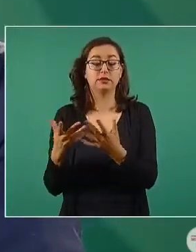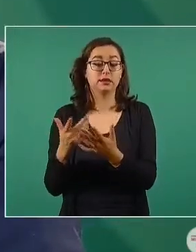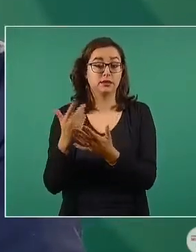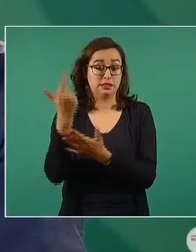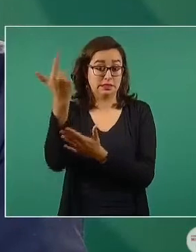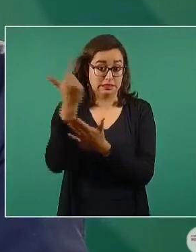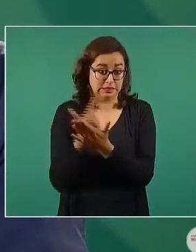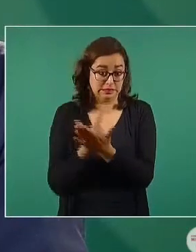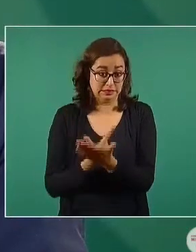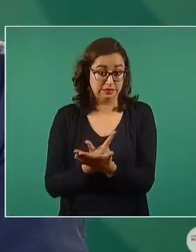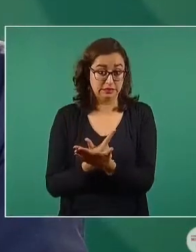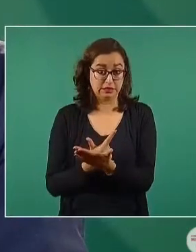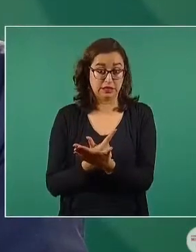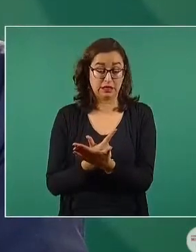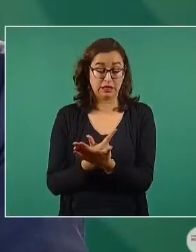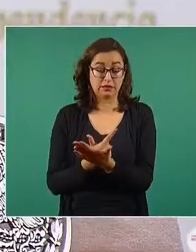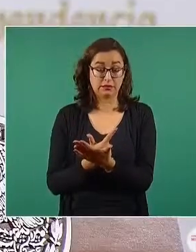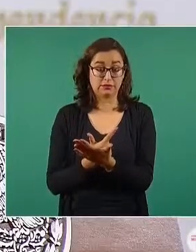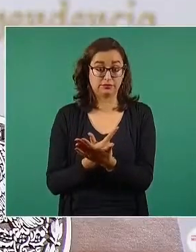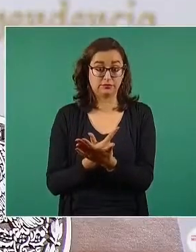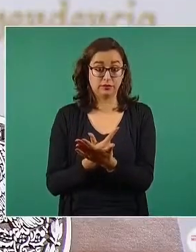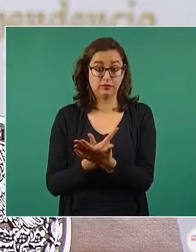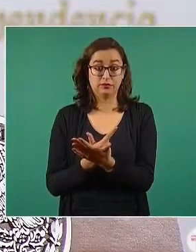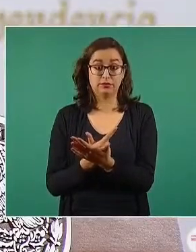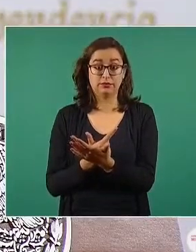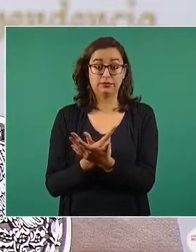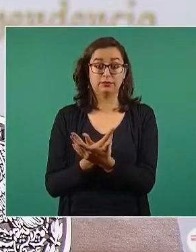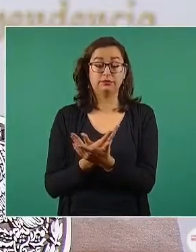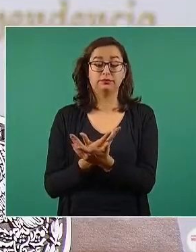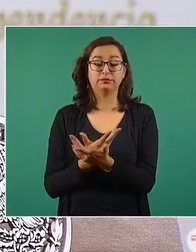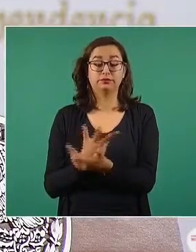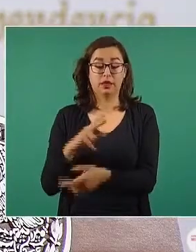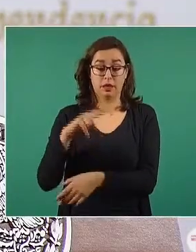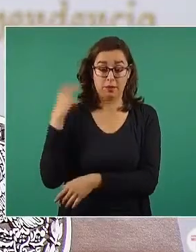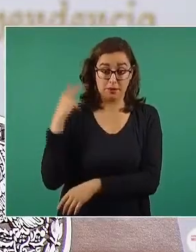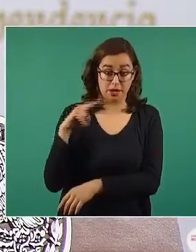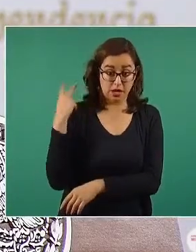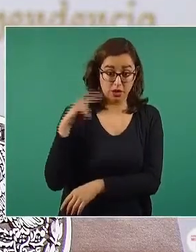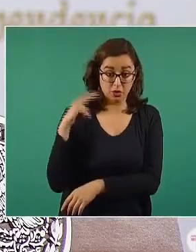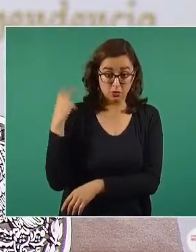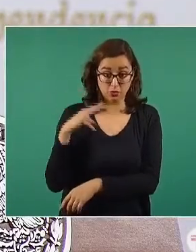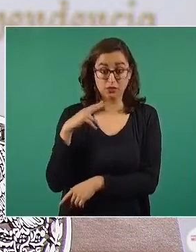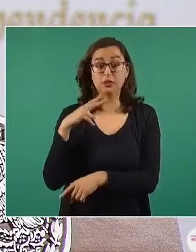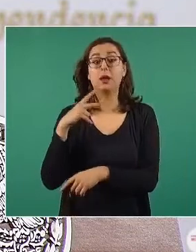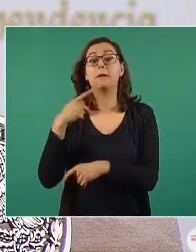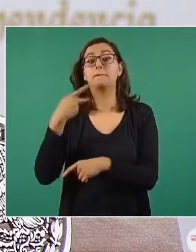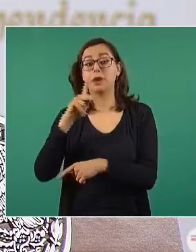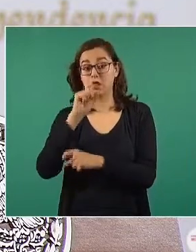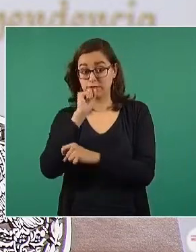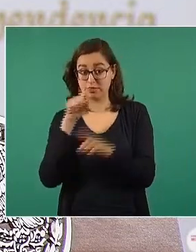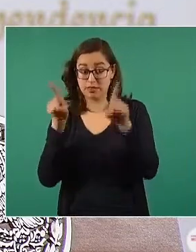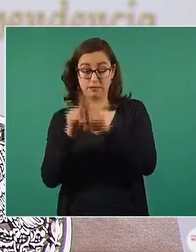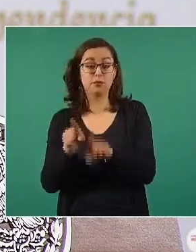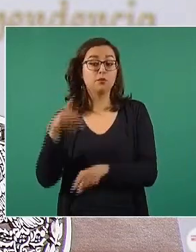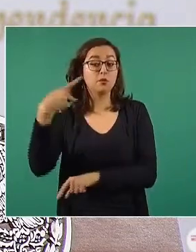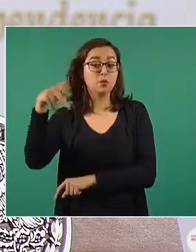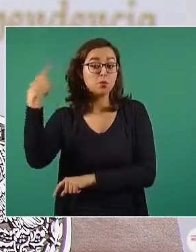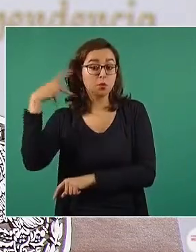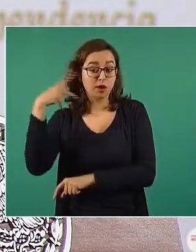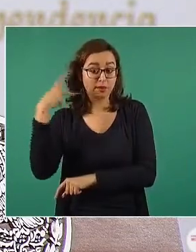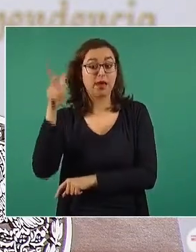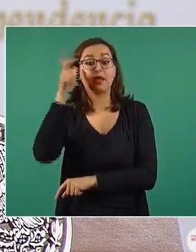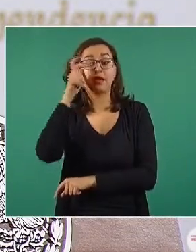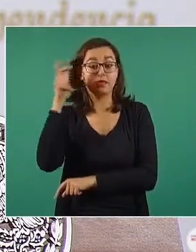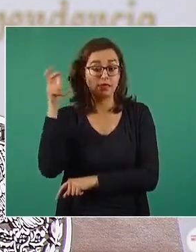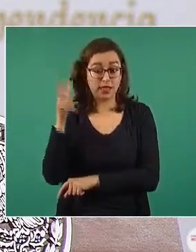que va a incluir también a municipios de Puebla y de